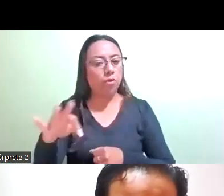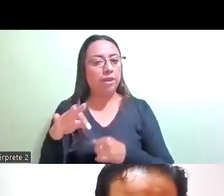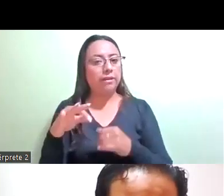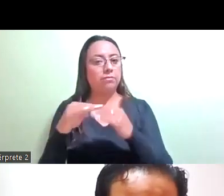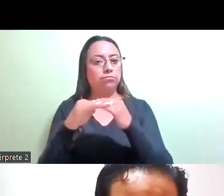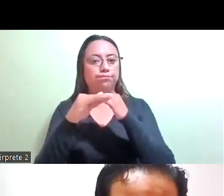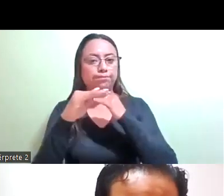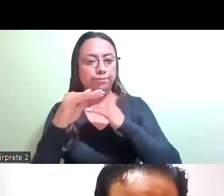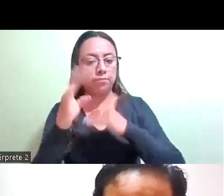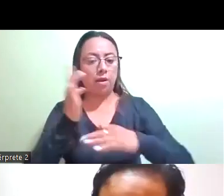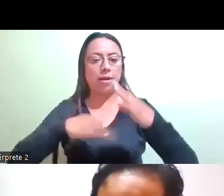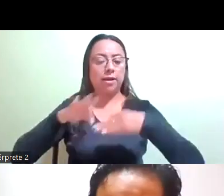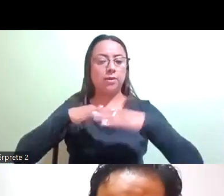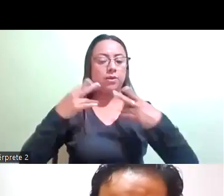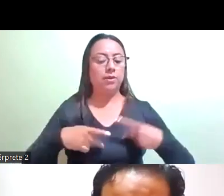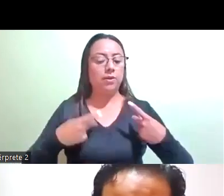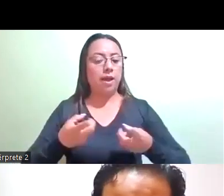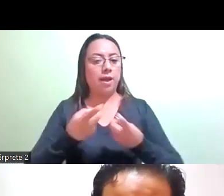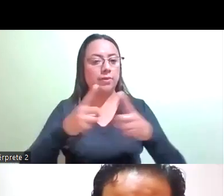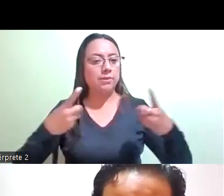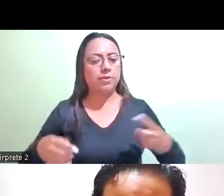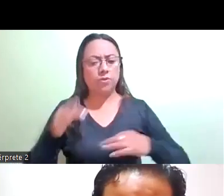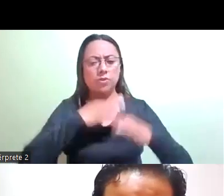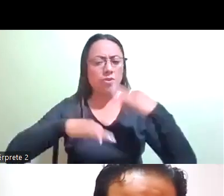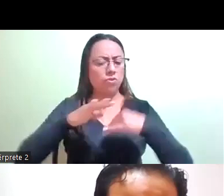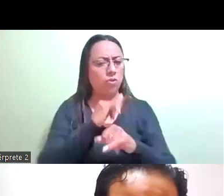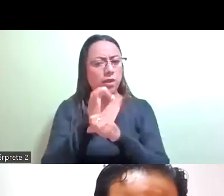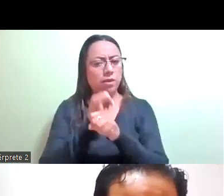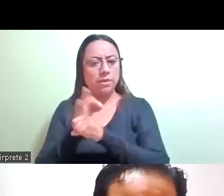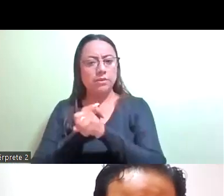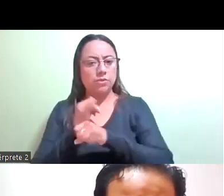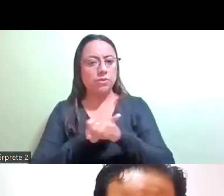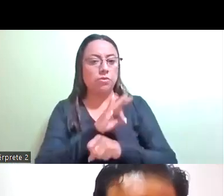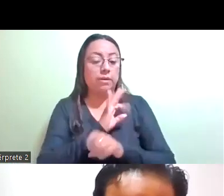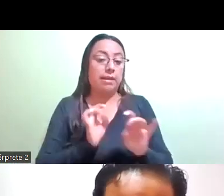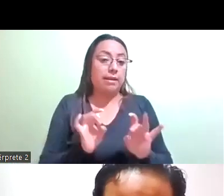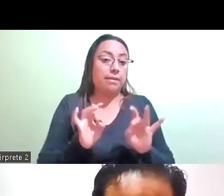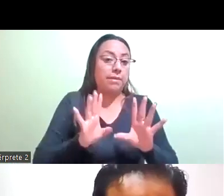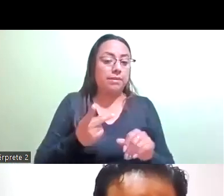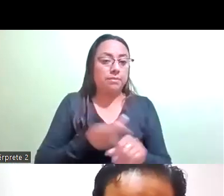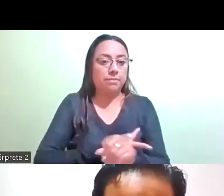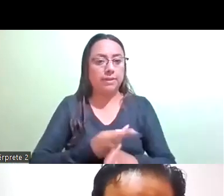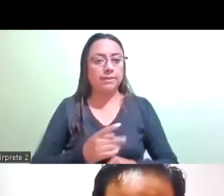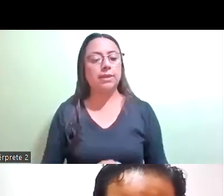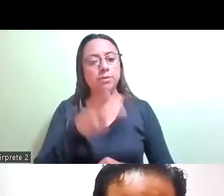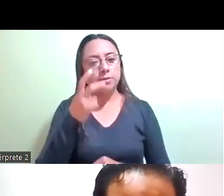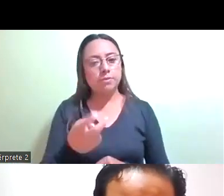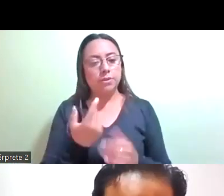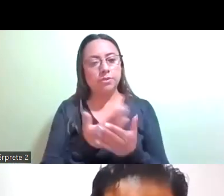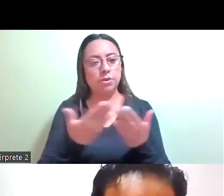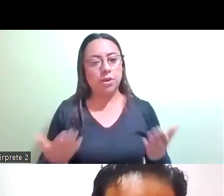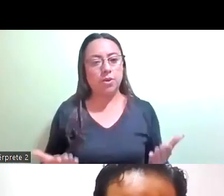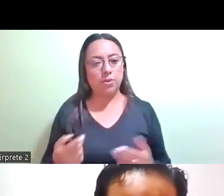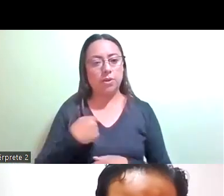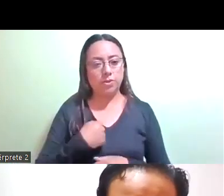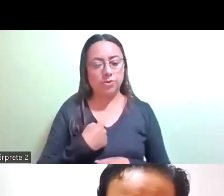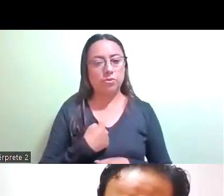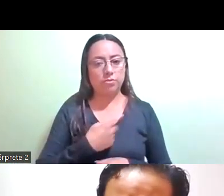imparcialidad en el desarrollo de cualquier investigación que se pueda suscitar. Es por eso que la razono el voto en